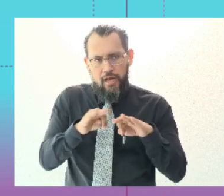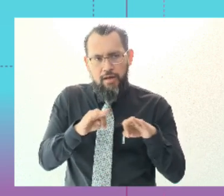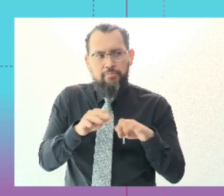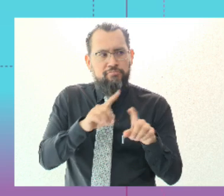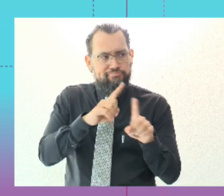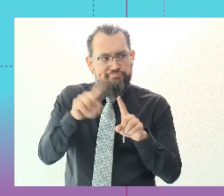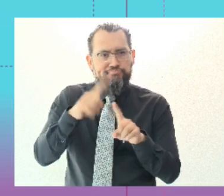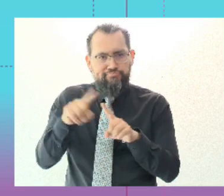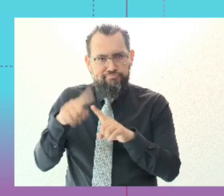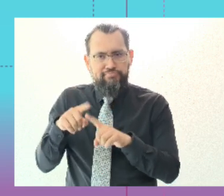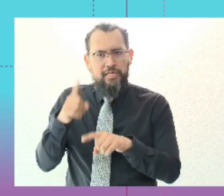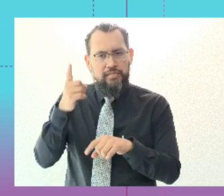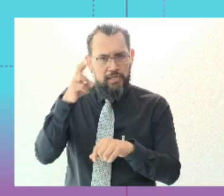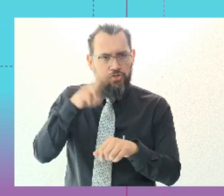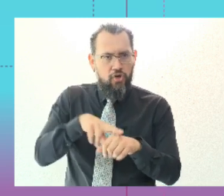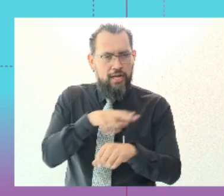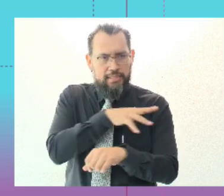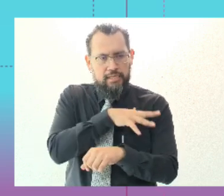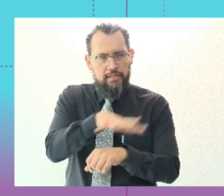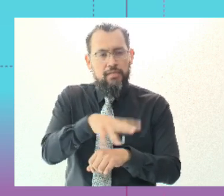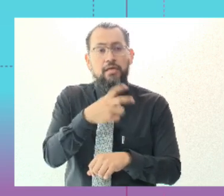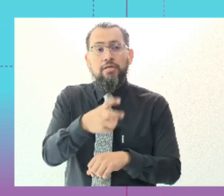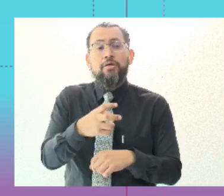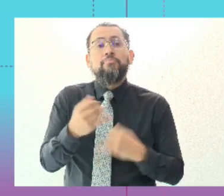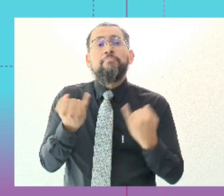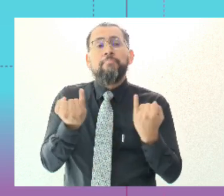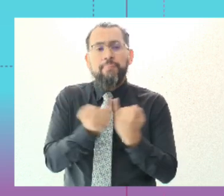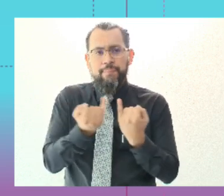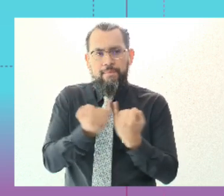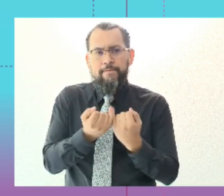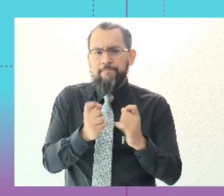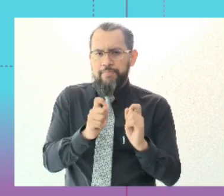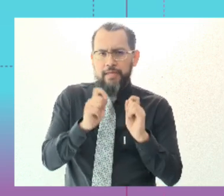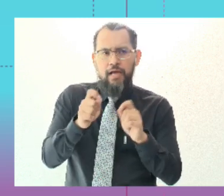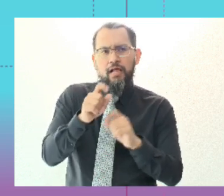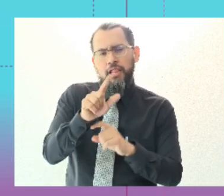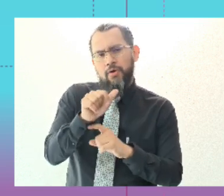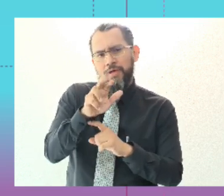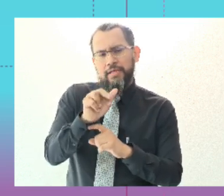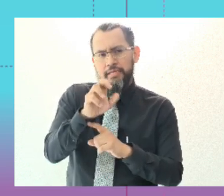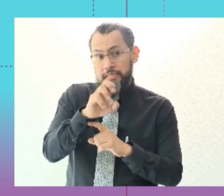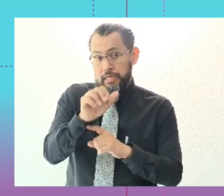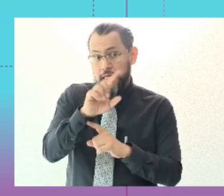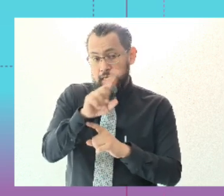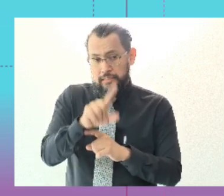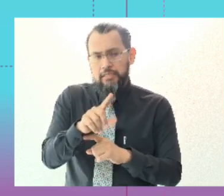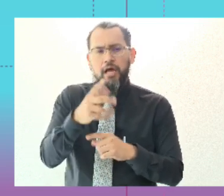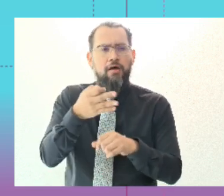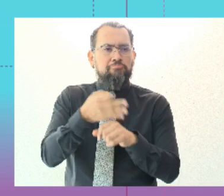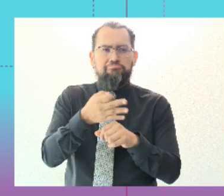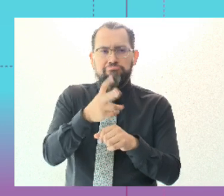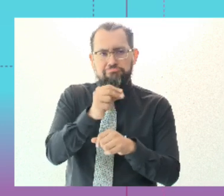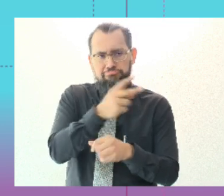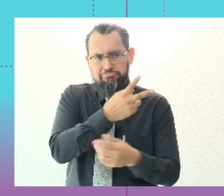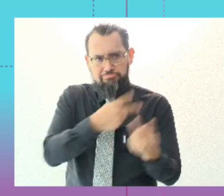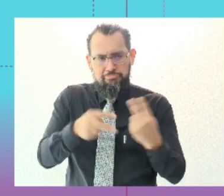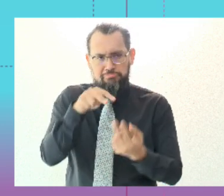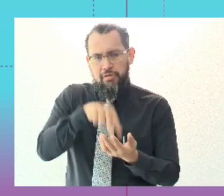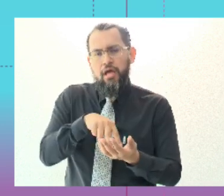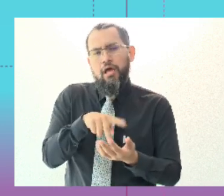esta Dirección General. Y no puedo dejar de mencionar a la comisionada Laura Enríquez, que aunque no está aquí, ha estado